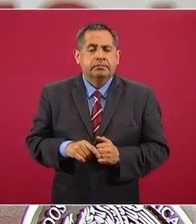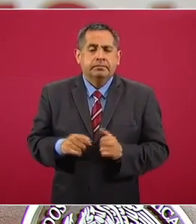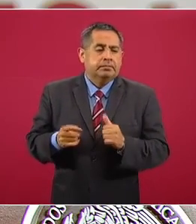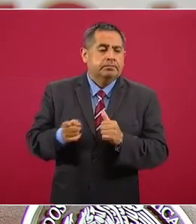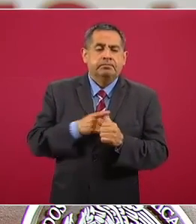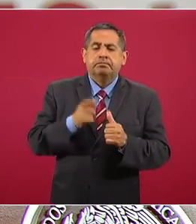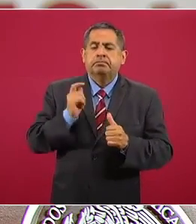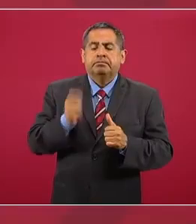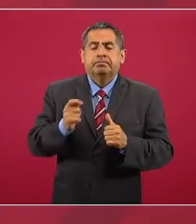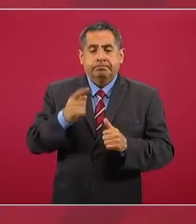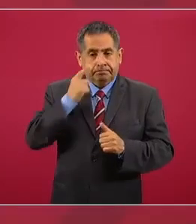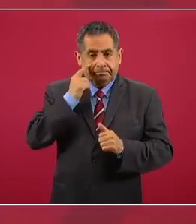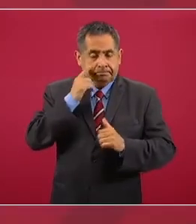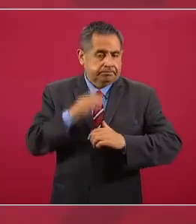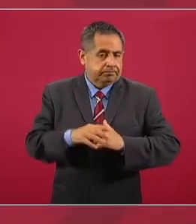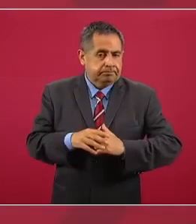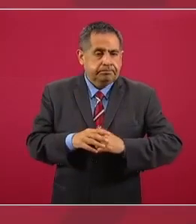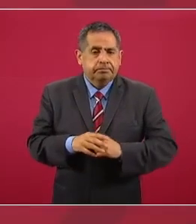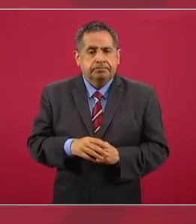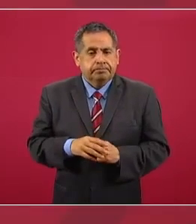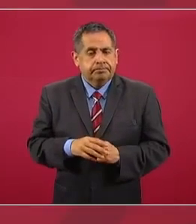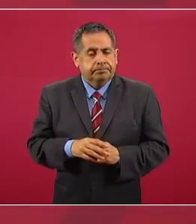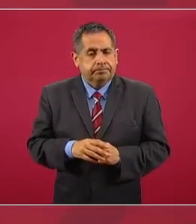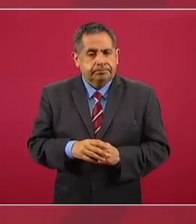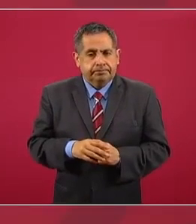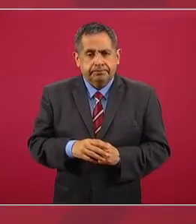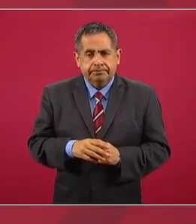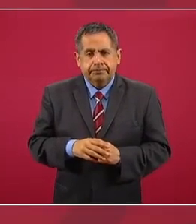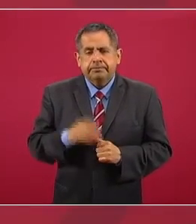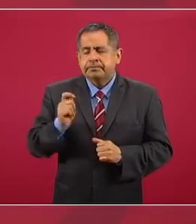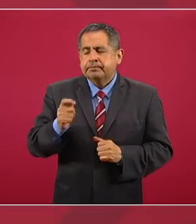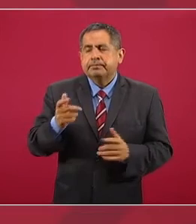Primero, el que